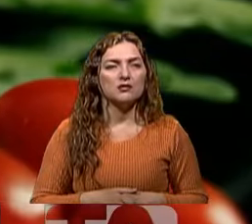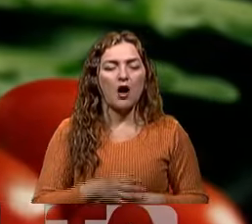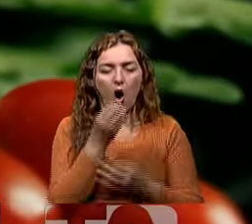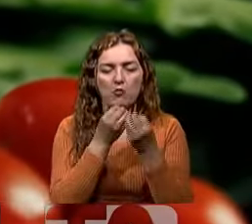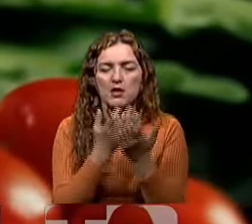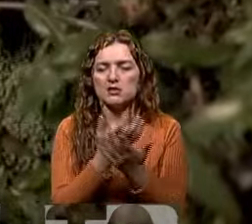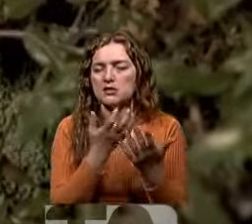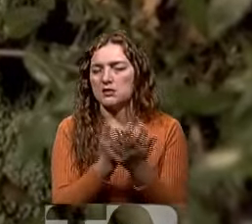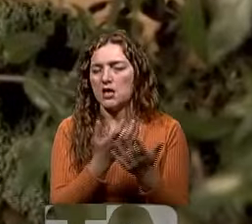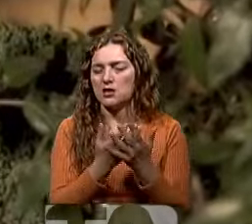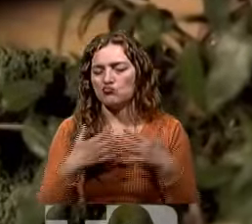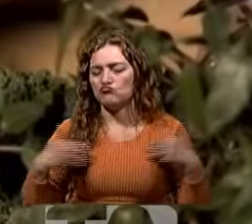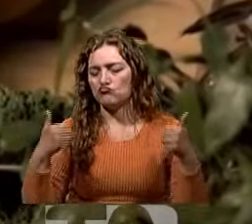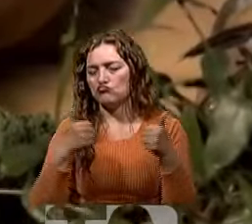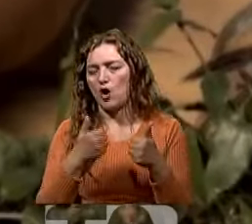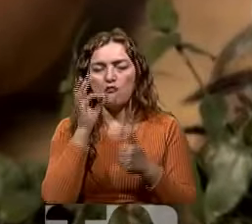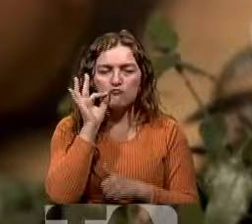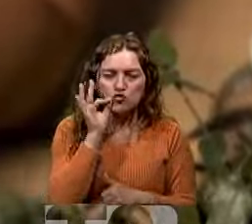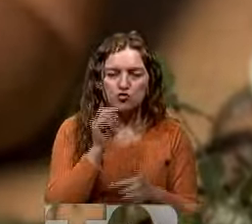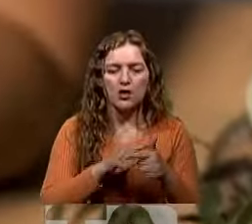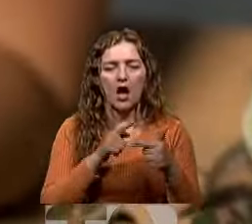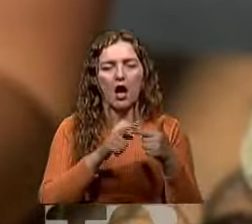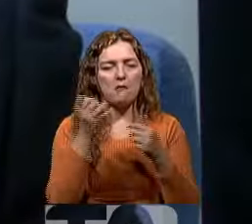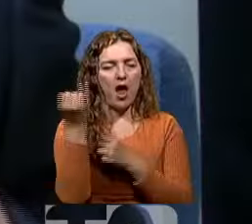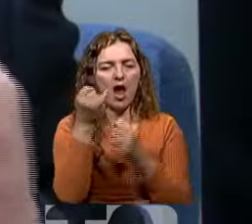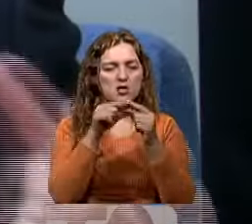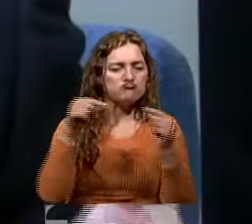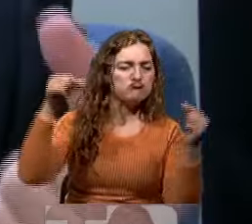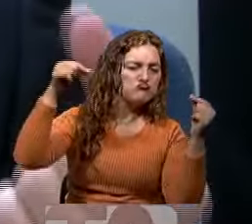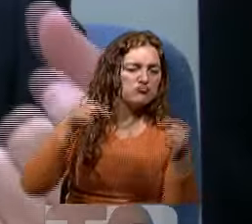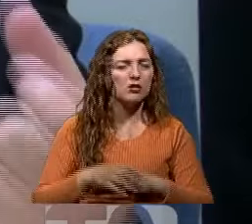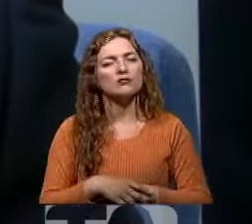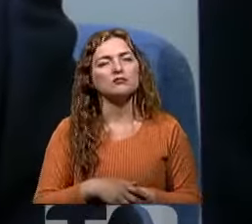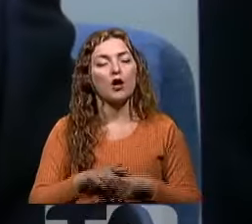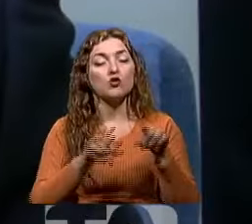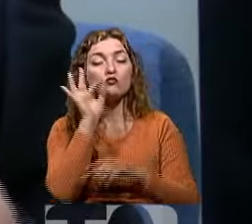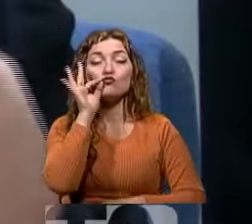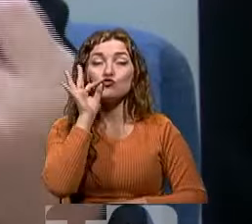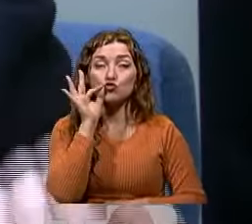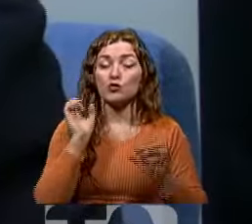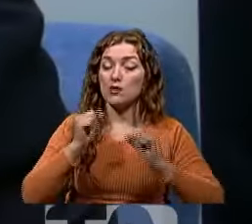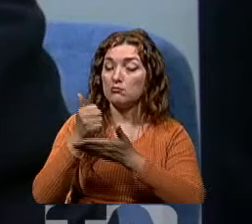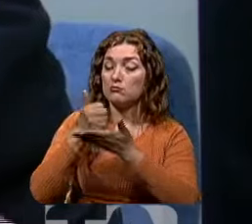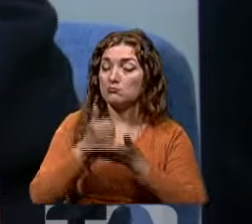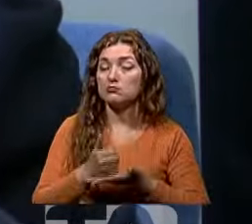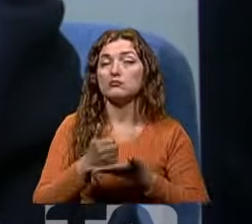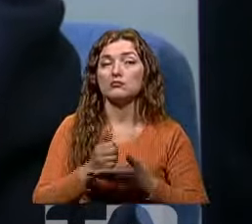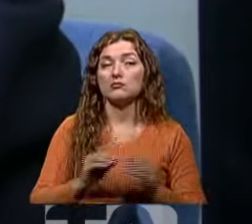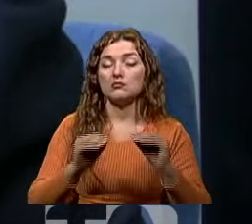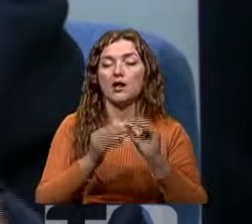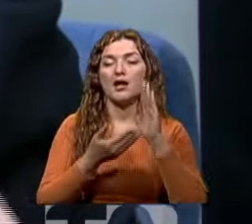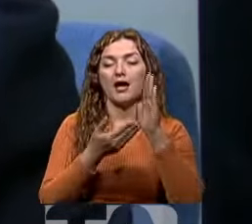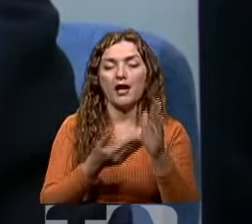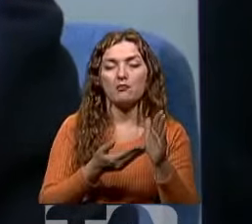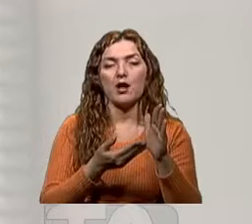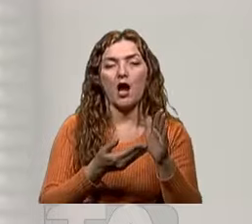una comida muy balanceada con muchas frutas, verduras. Hay algunas frutas inclusive que te pueden ayudar un poco más, las